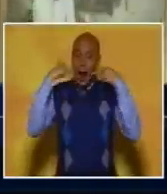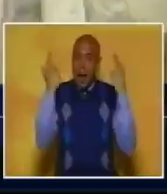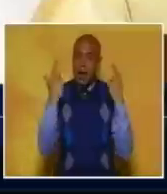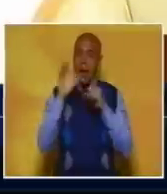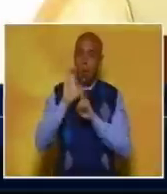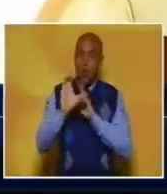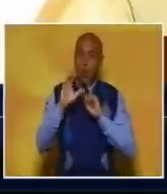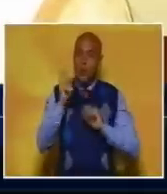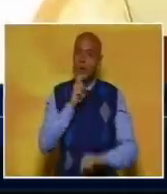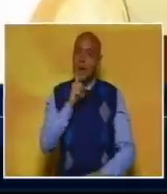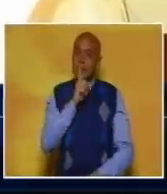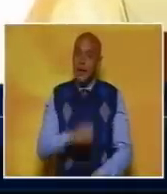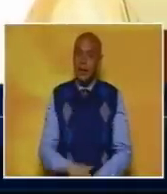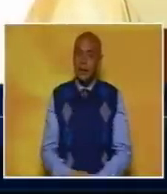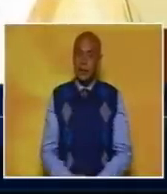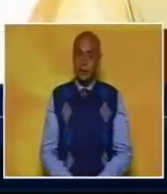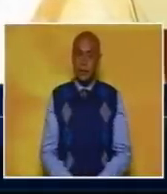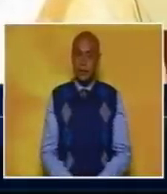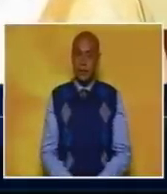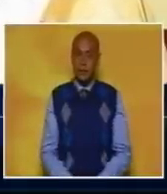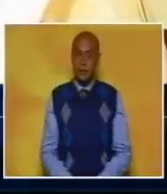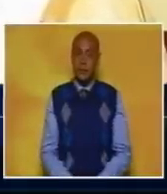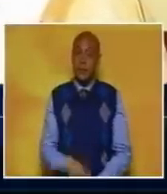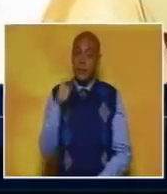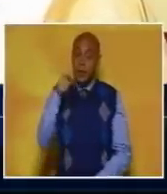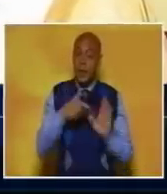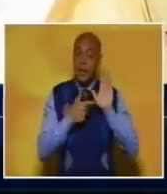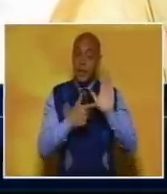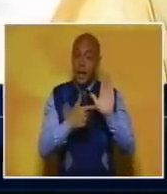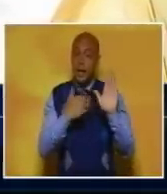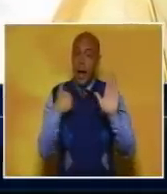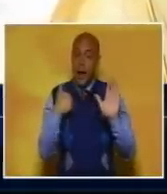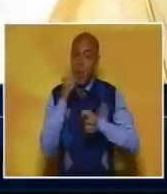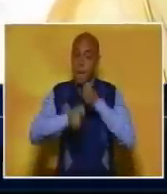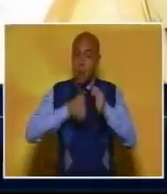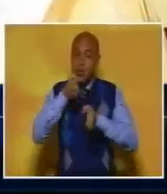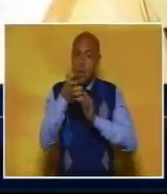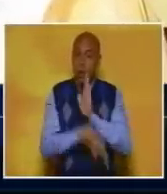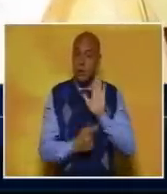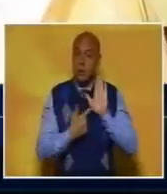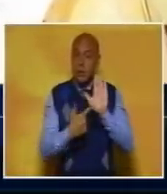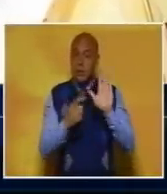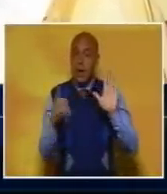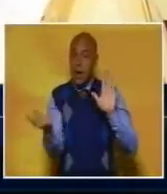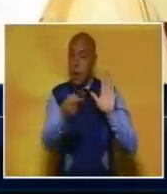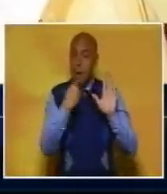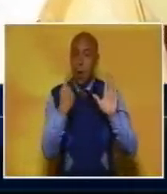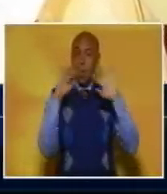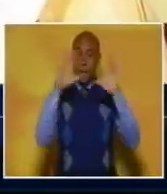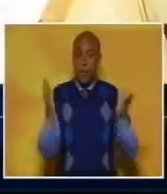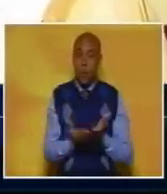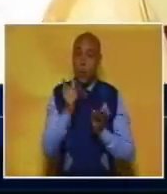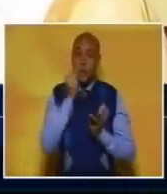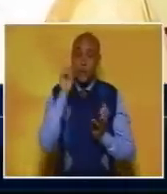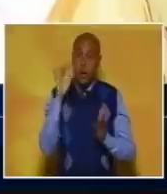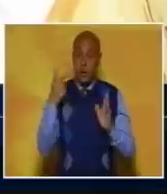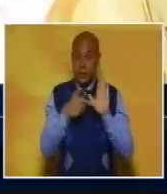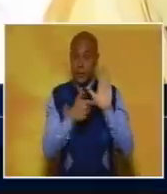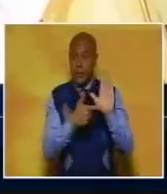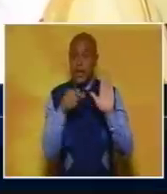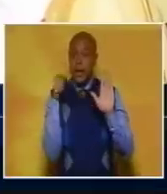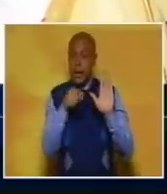pueblo. La exposición es para mostrarle al mundo entero de que las